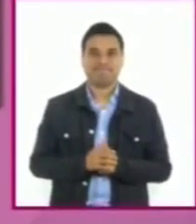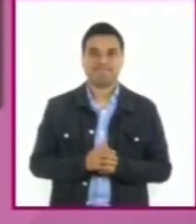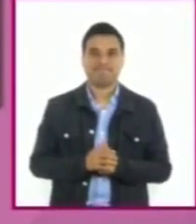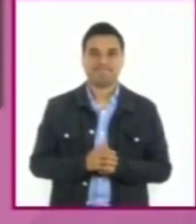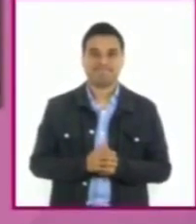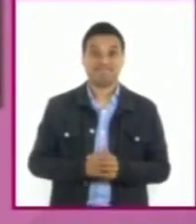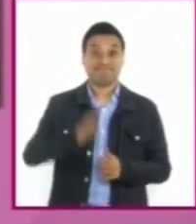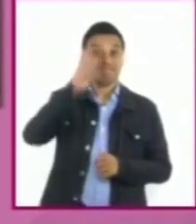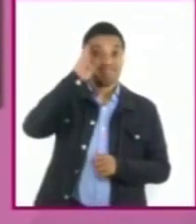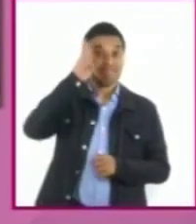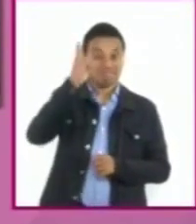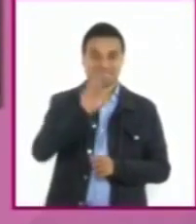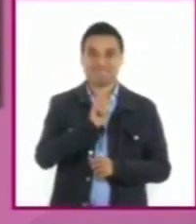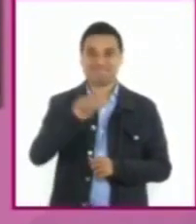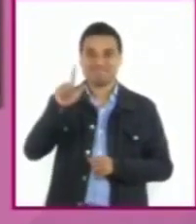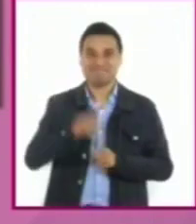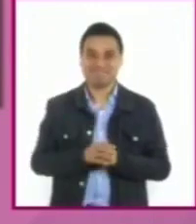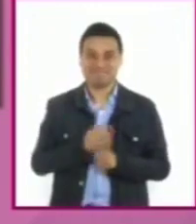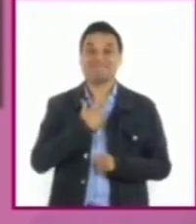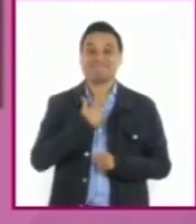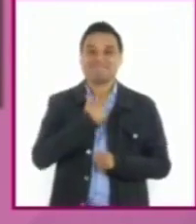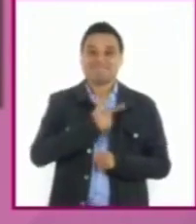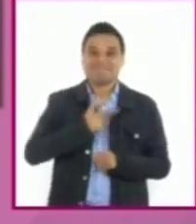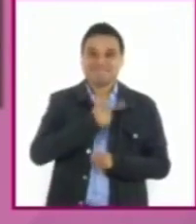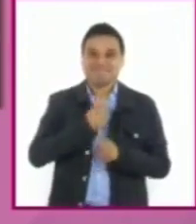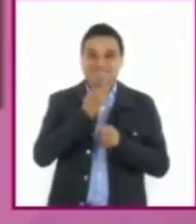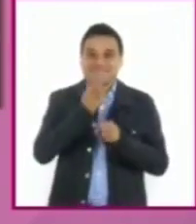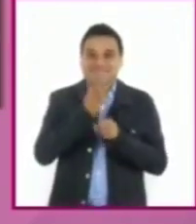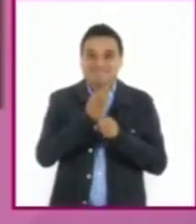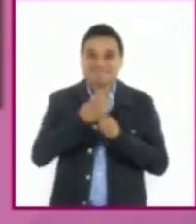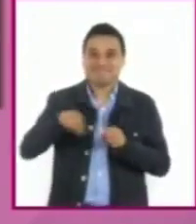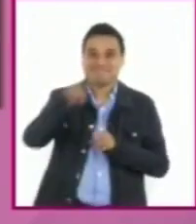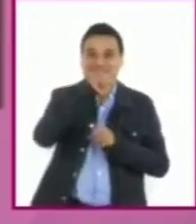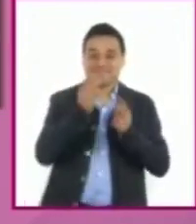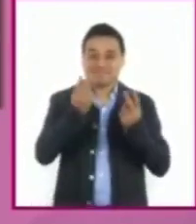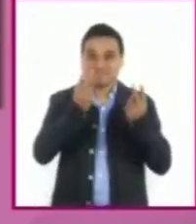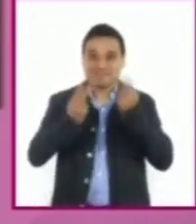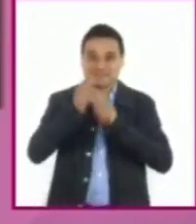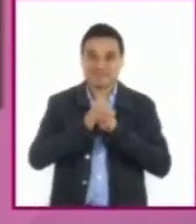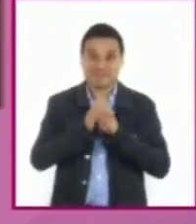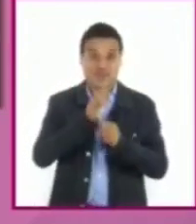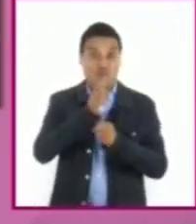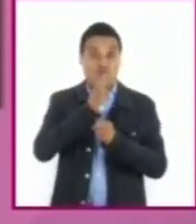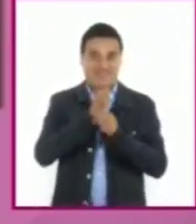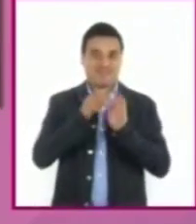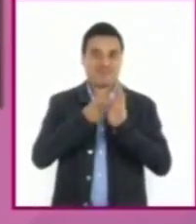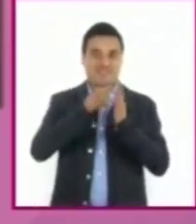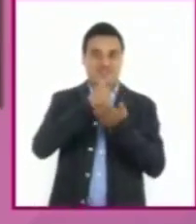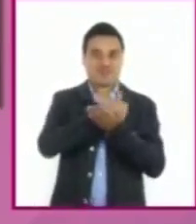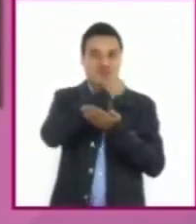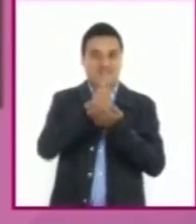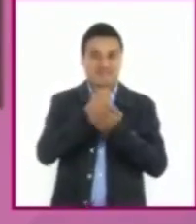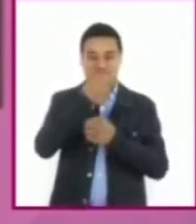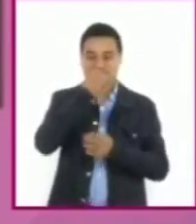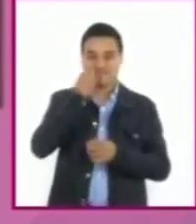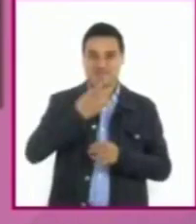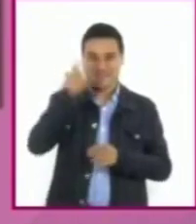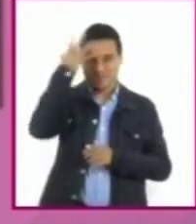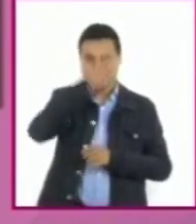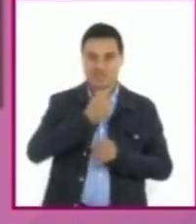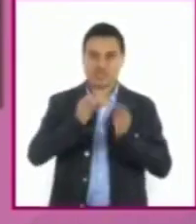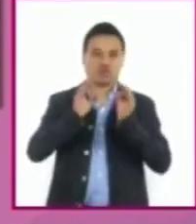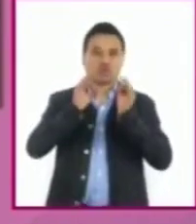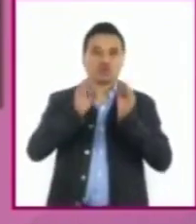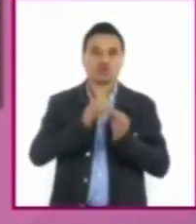Hola, ¿qué tal? Qué gusto que me acompañen en este viaje virtual a una ciudad con mucha historia y atractivos para conocer. Hablo de